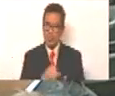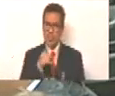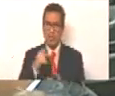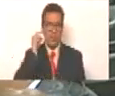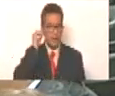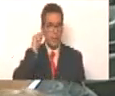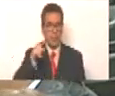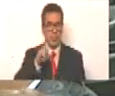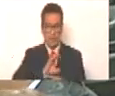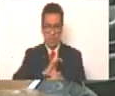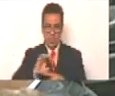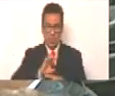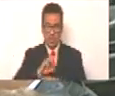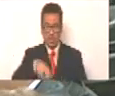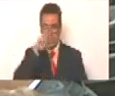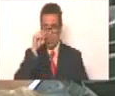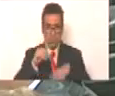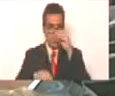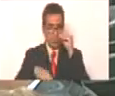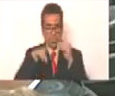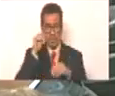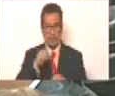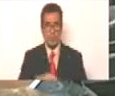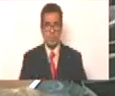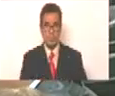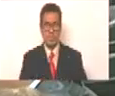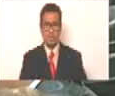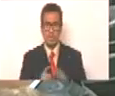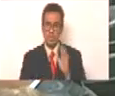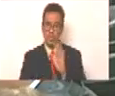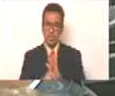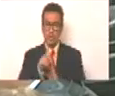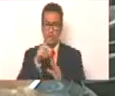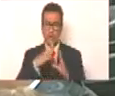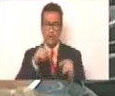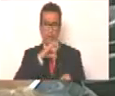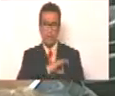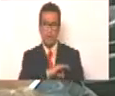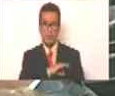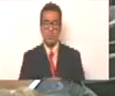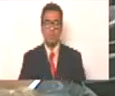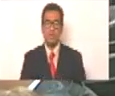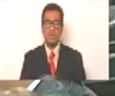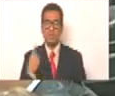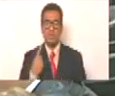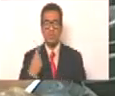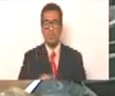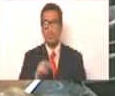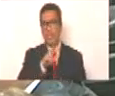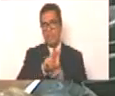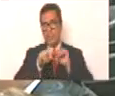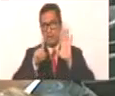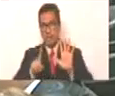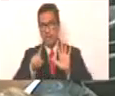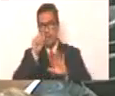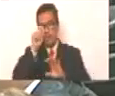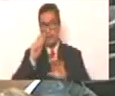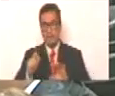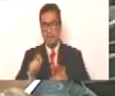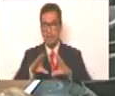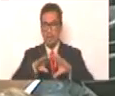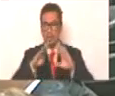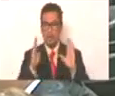que cuando la mujer aprende, crece la sociedad. Solo el 26% de las mujeres a nivel mundial ocupan